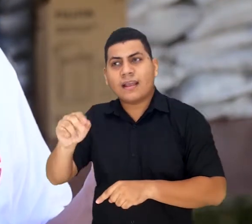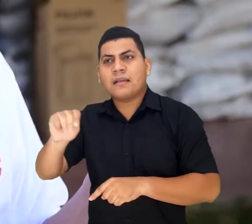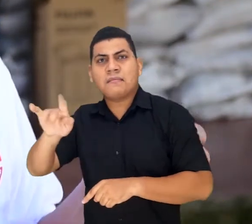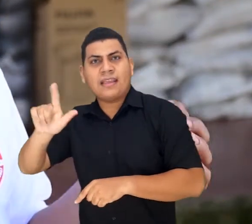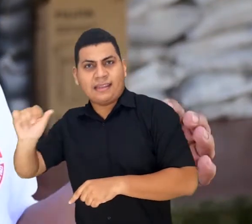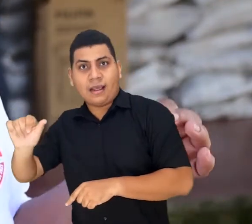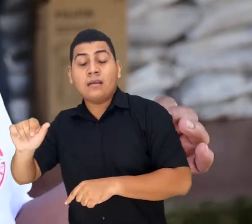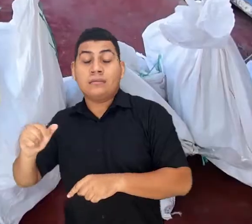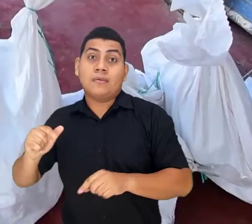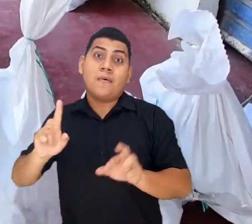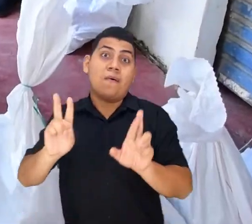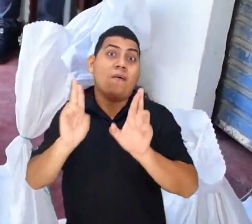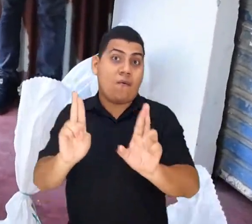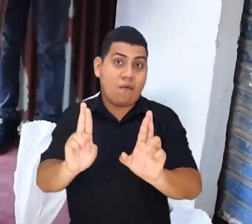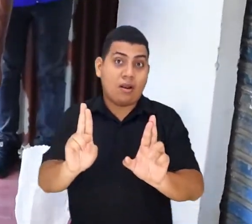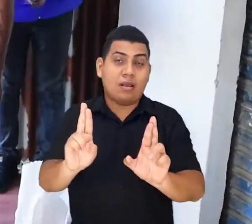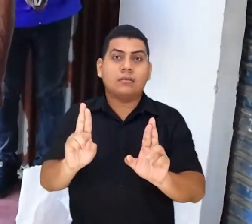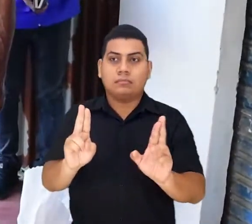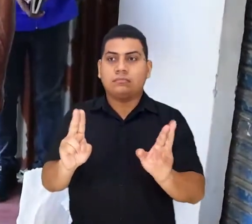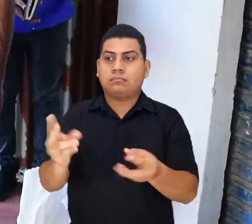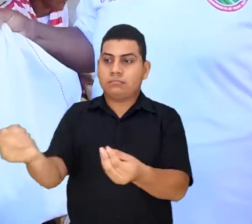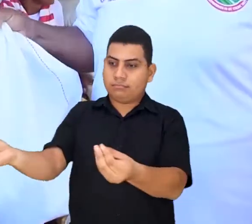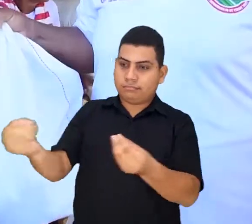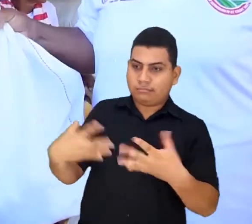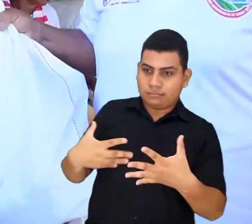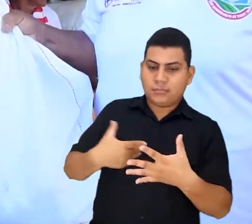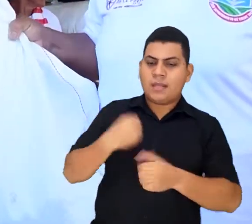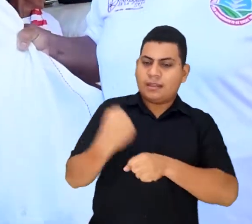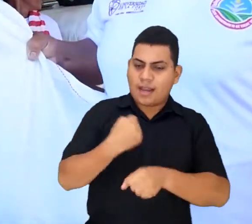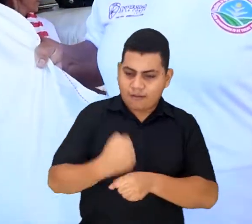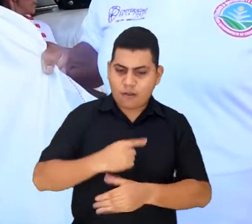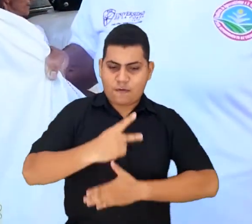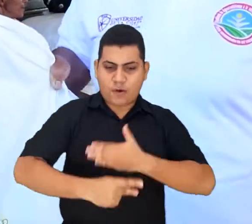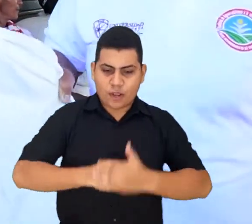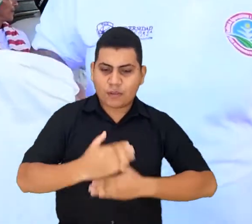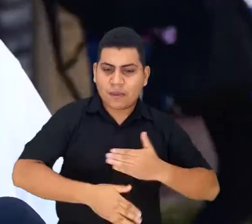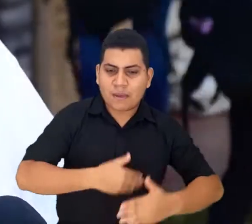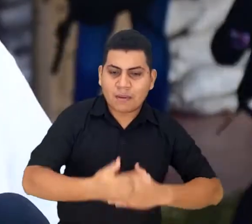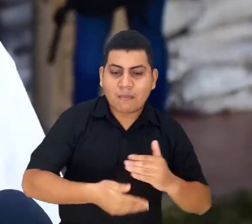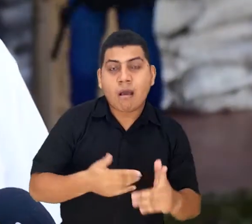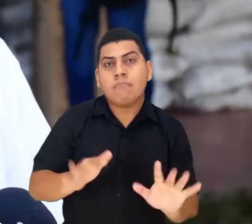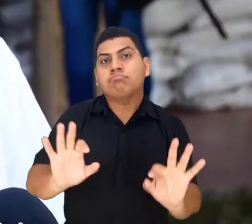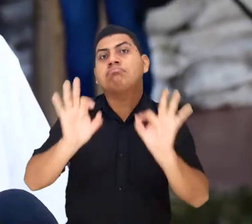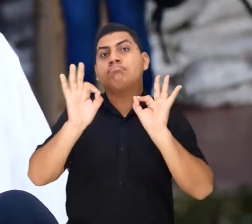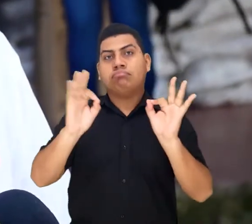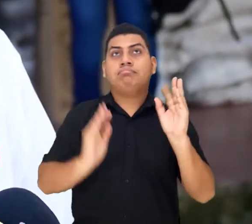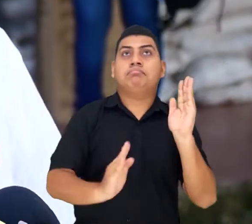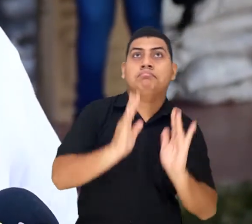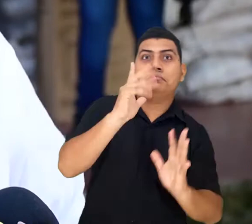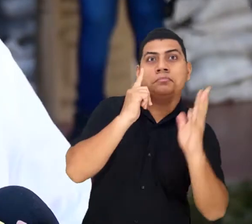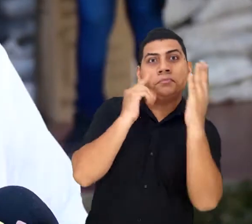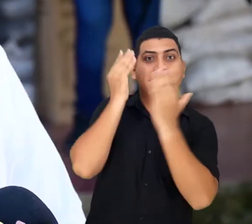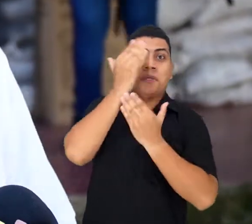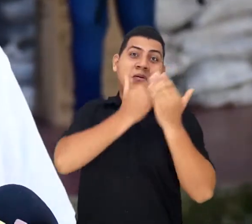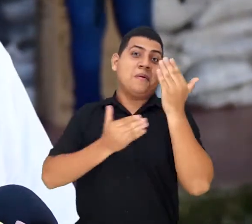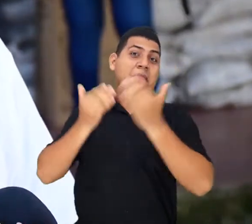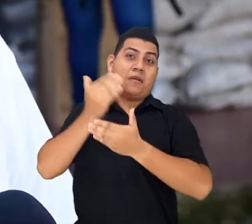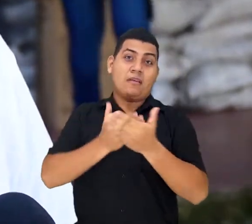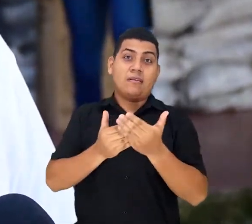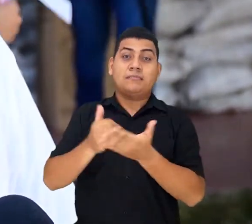sembrar tecla, melina. Espero que todo va a ser una excelencia de este